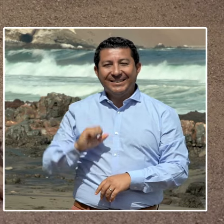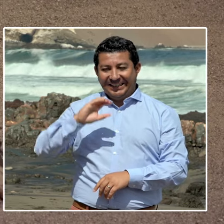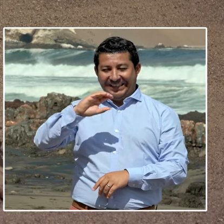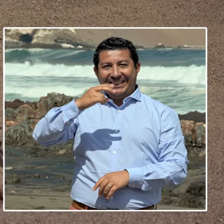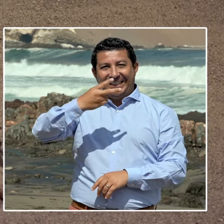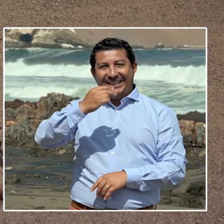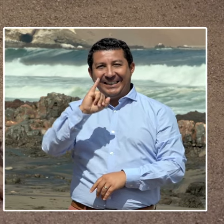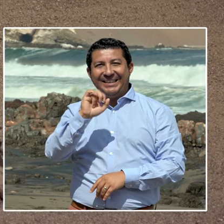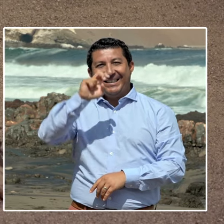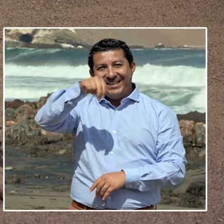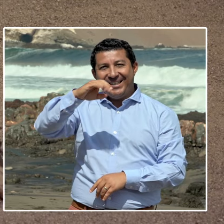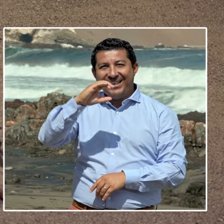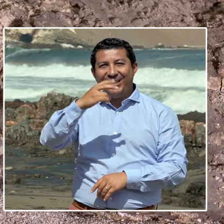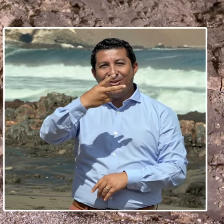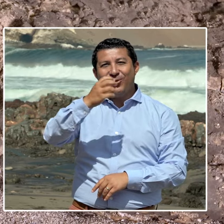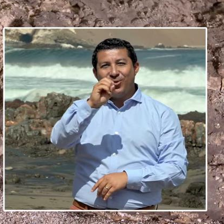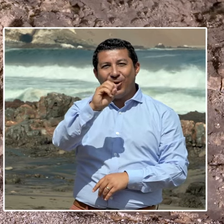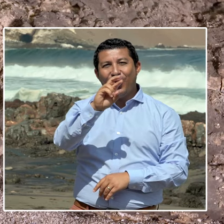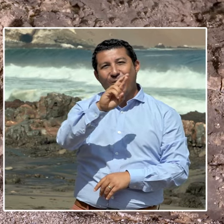los chinchorros